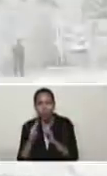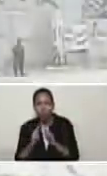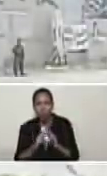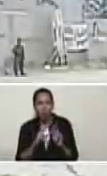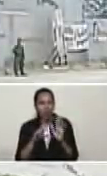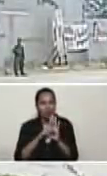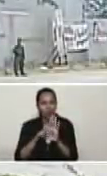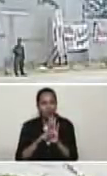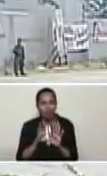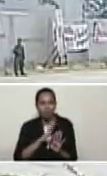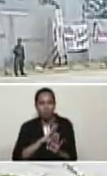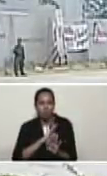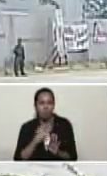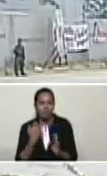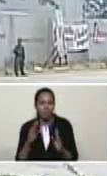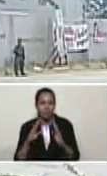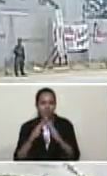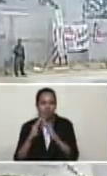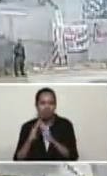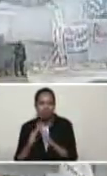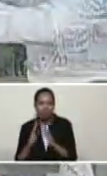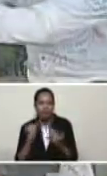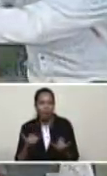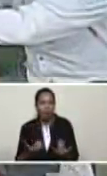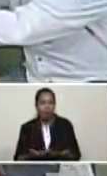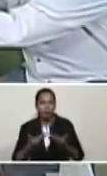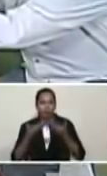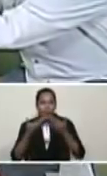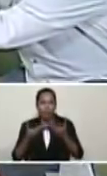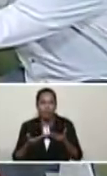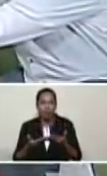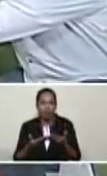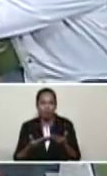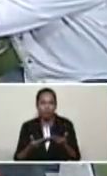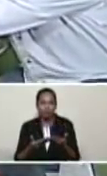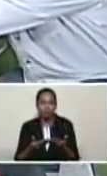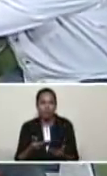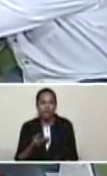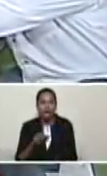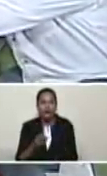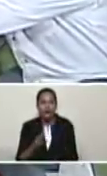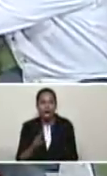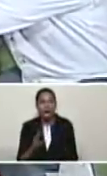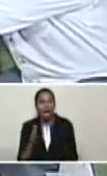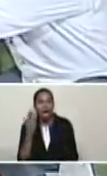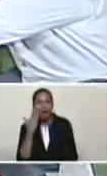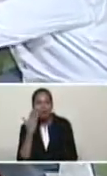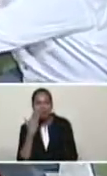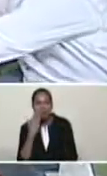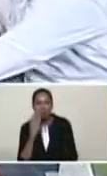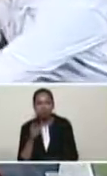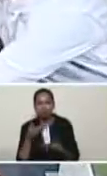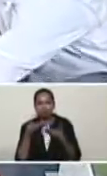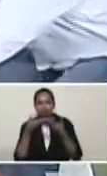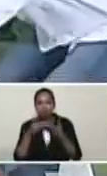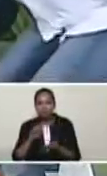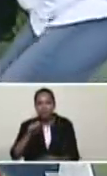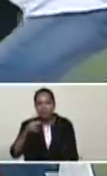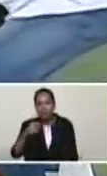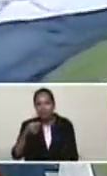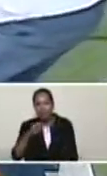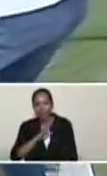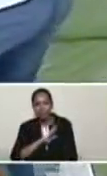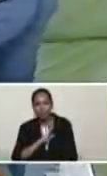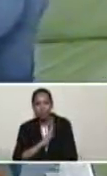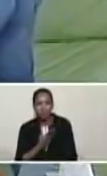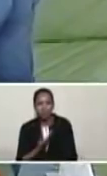defensa de su hogar. Y ahora vamos a hacer entrega, gobernador, a Marieli, a la jefa de familia, Marisol, de esta